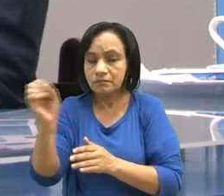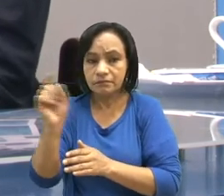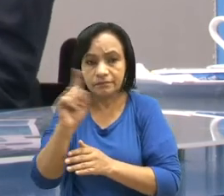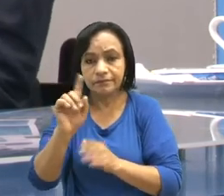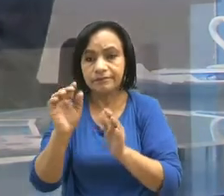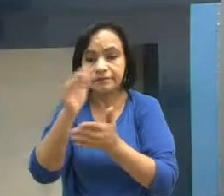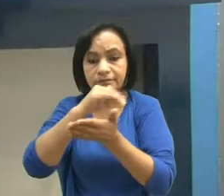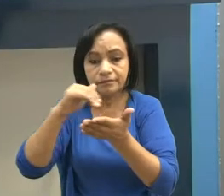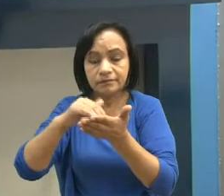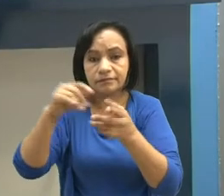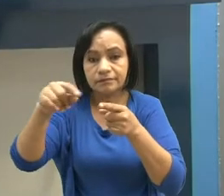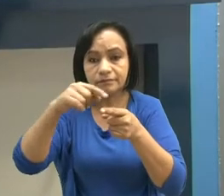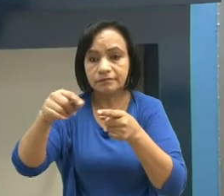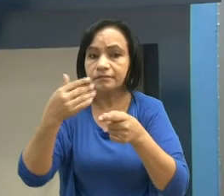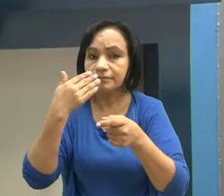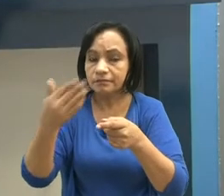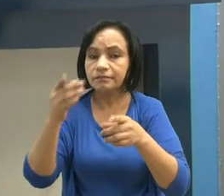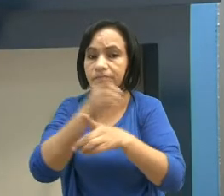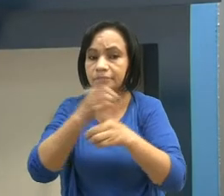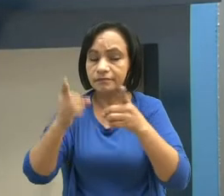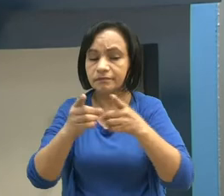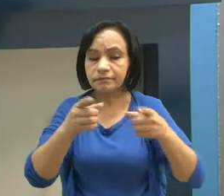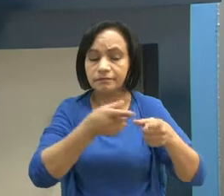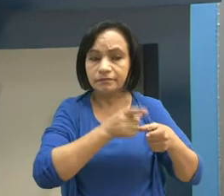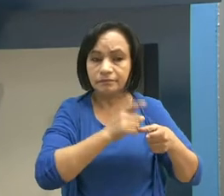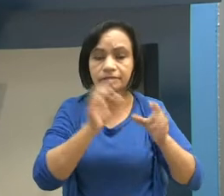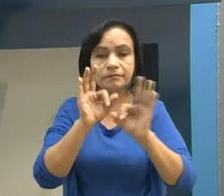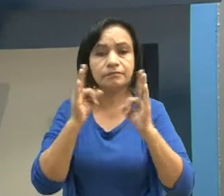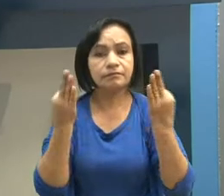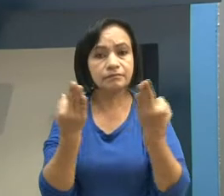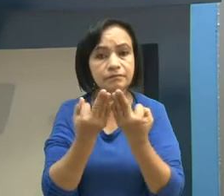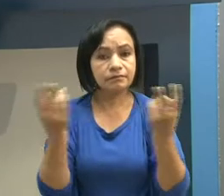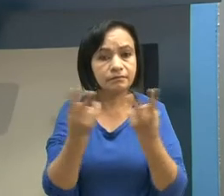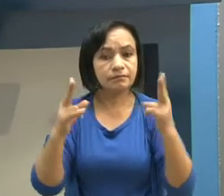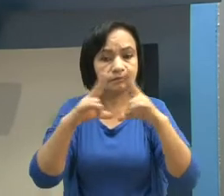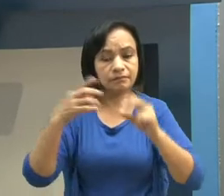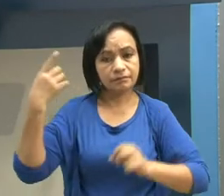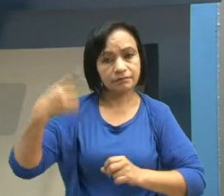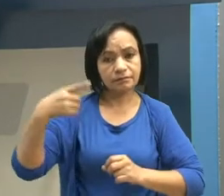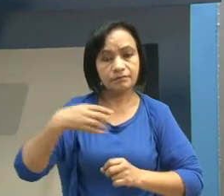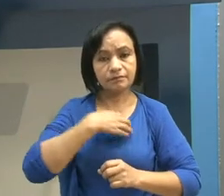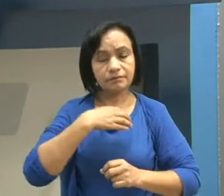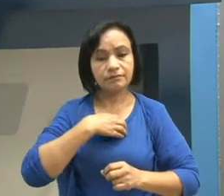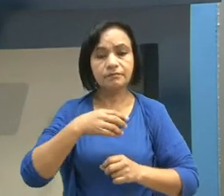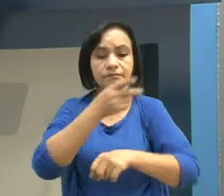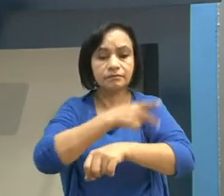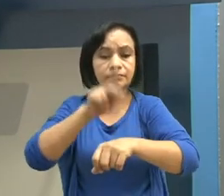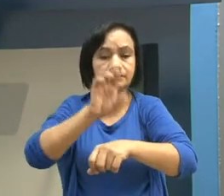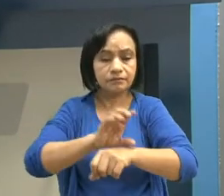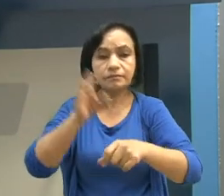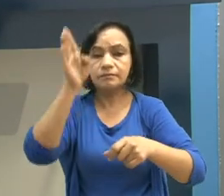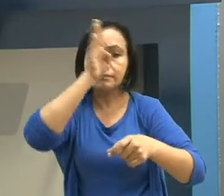una cabecera municipal y debe tener, pero además son familias nicaragüenses y deben de tener derecho, o nuestros hermanos de Bilbo, nuestros hermanos